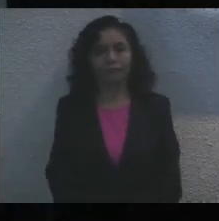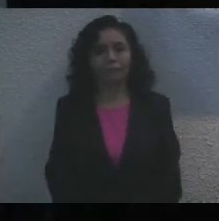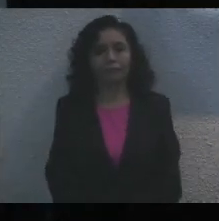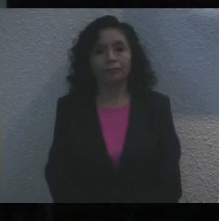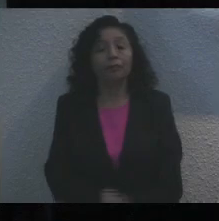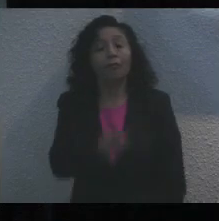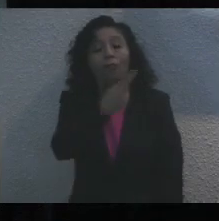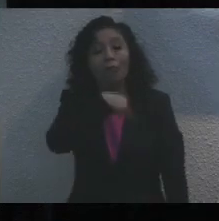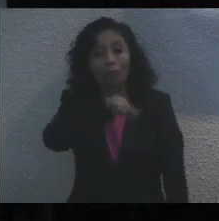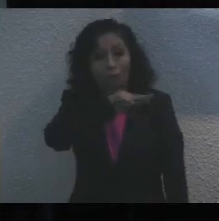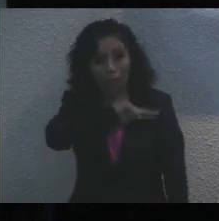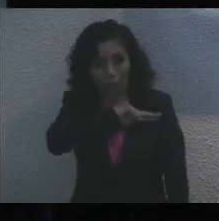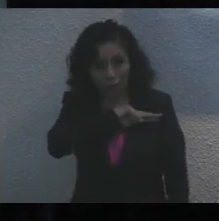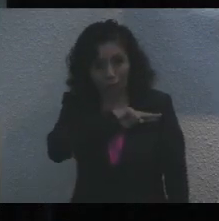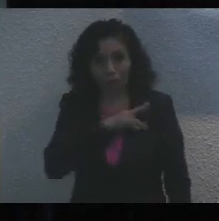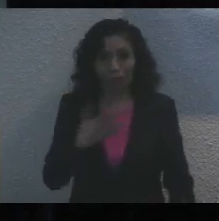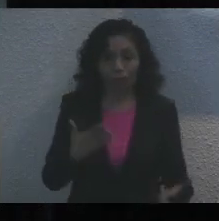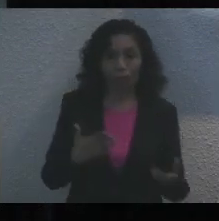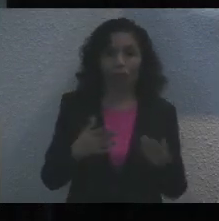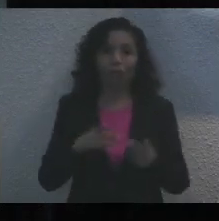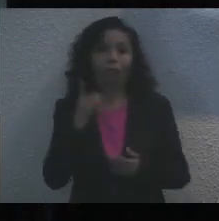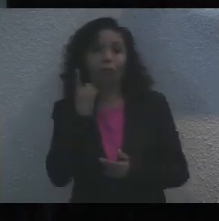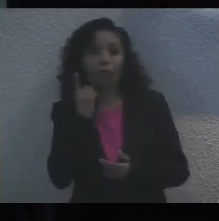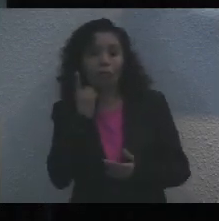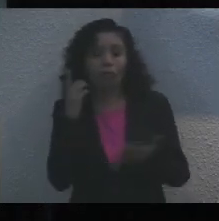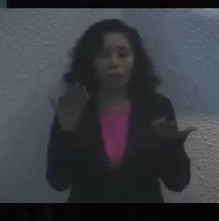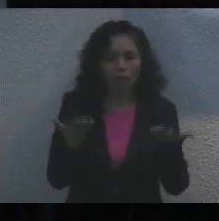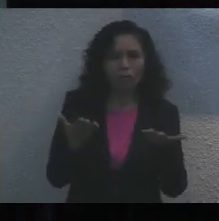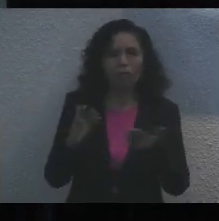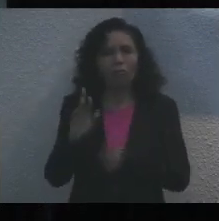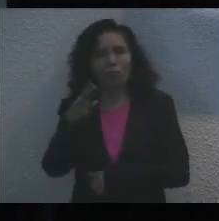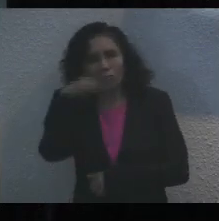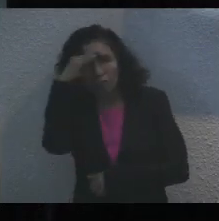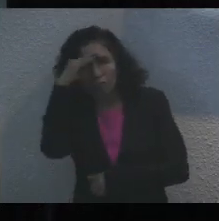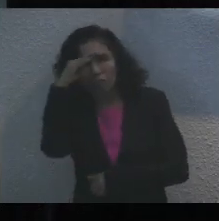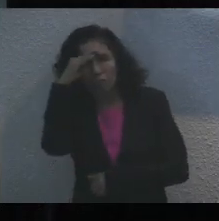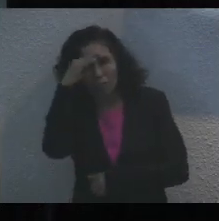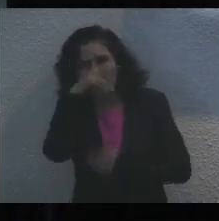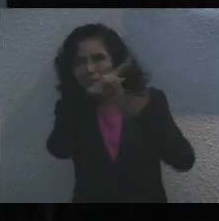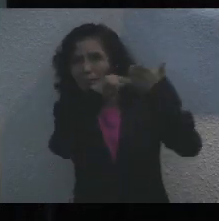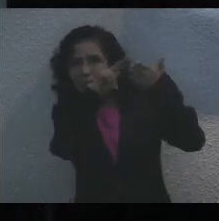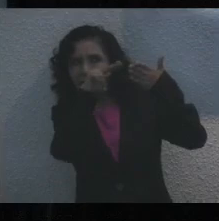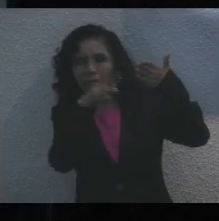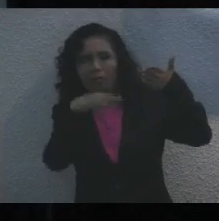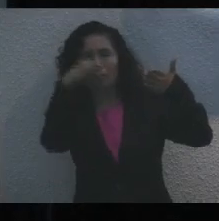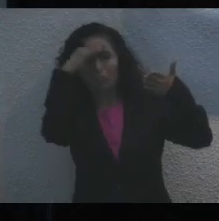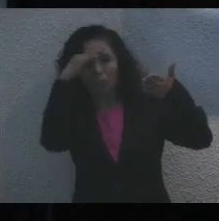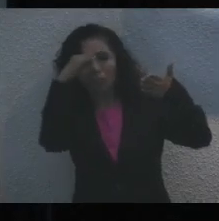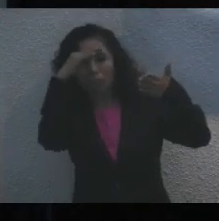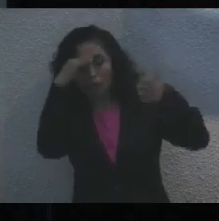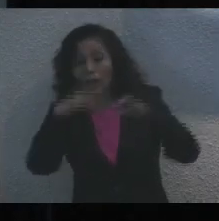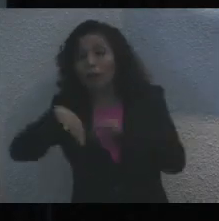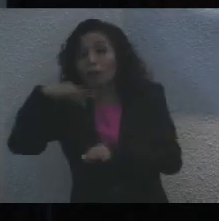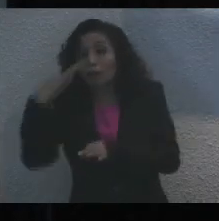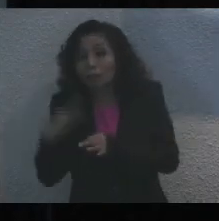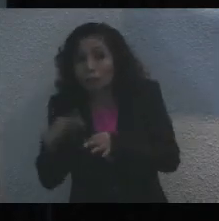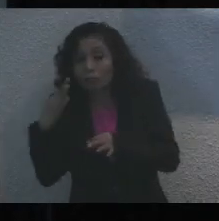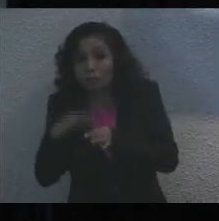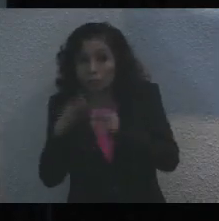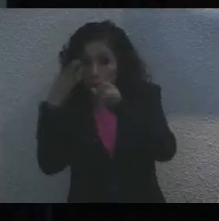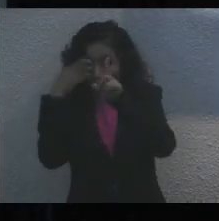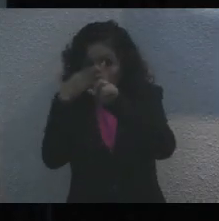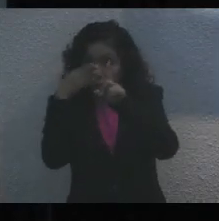Para nosotros como legisladores, el mural nos hace referencia al tiempo que tenemos para realizar y cumplir nuestro objetivo, que